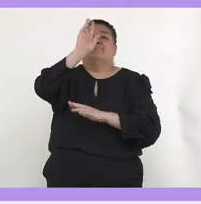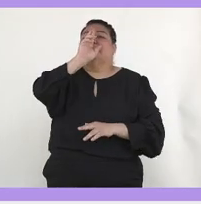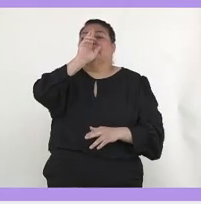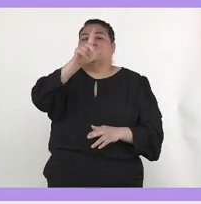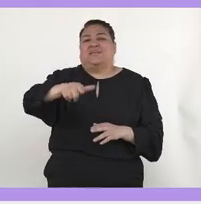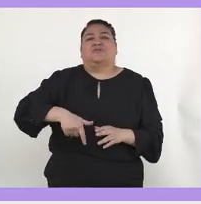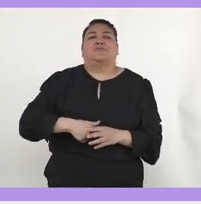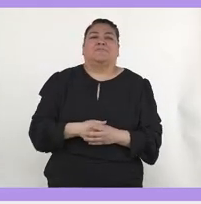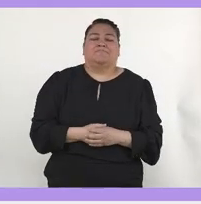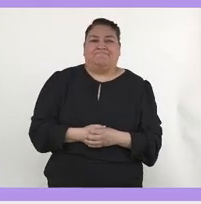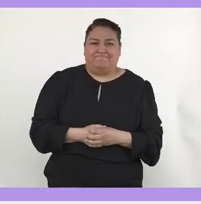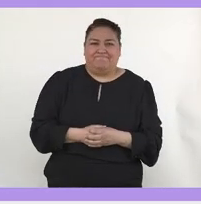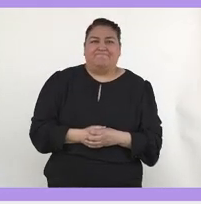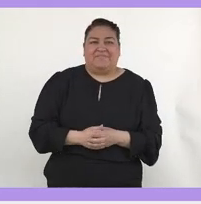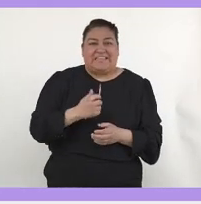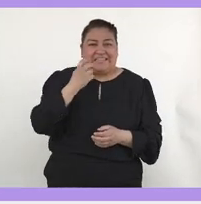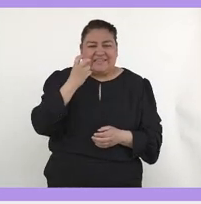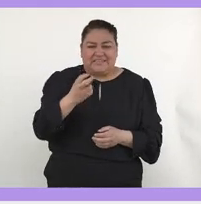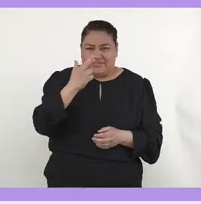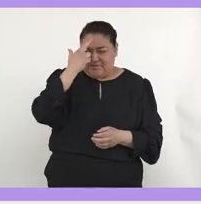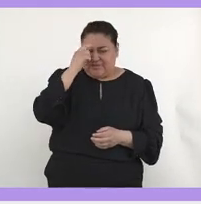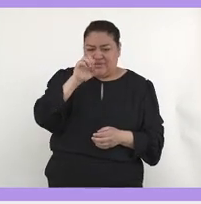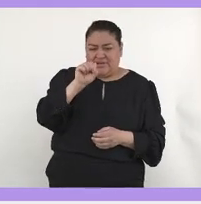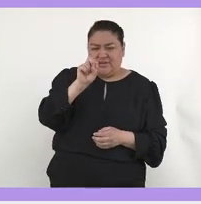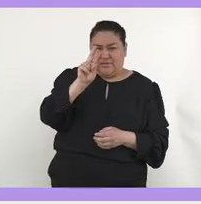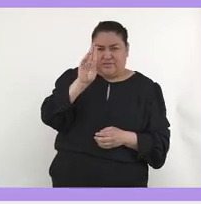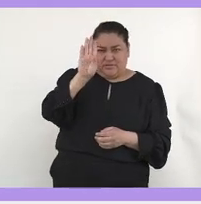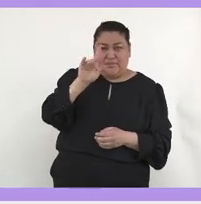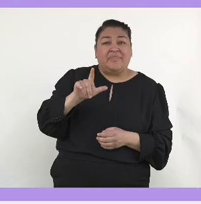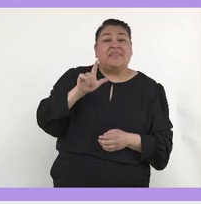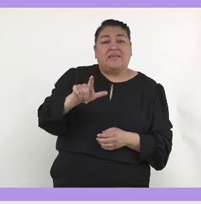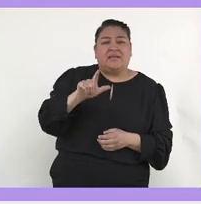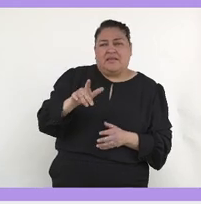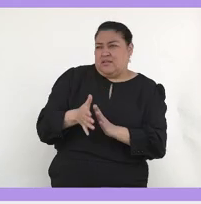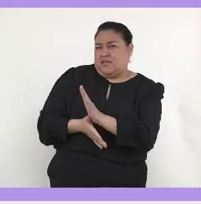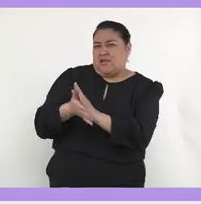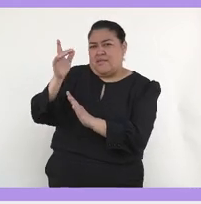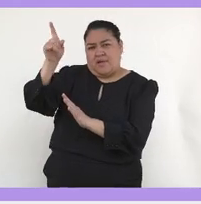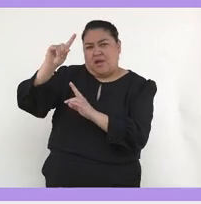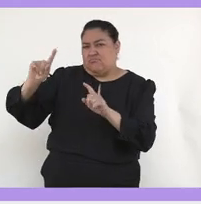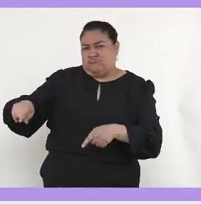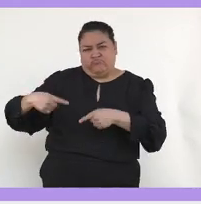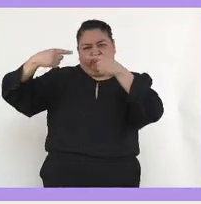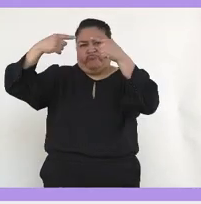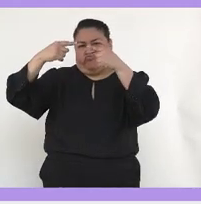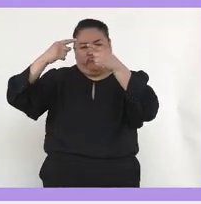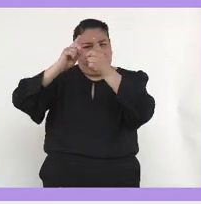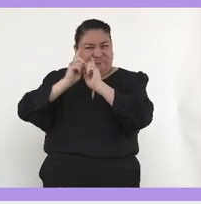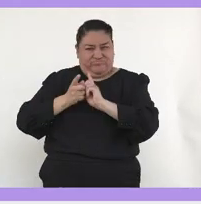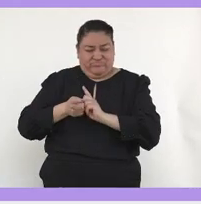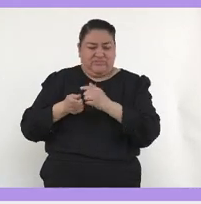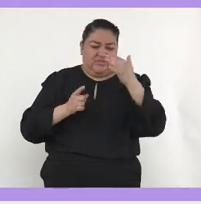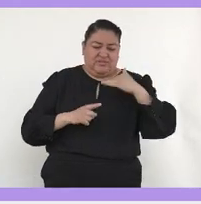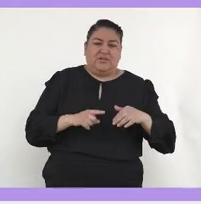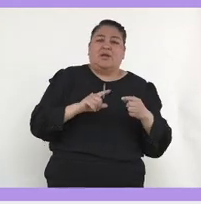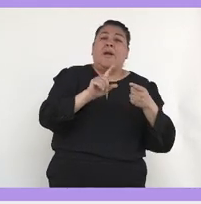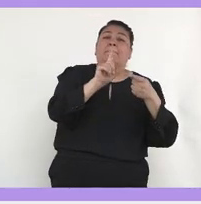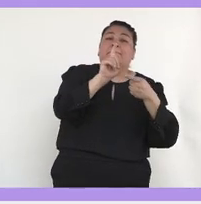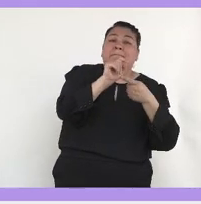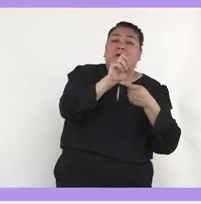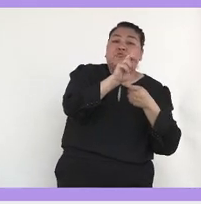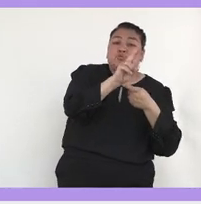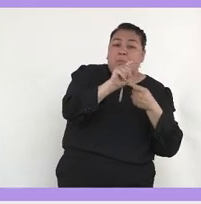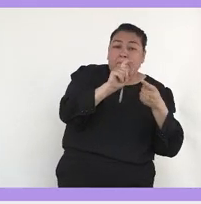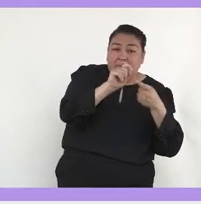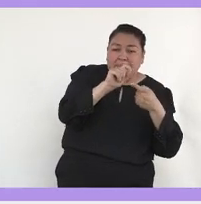enfrente la 17 va a un torneo también muy importante está el Mundial de la veinte están los